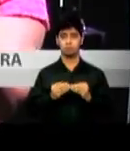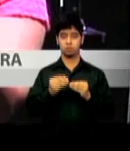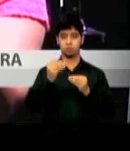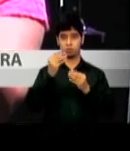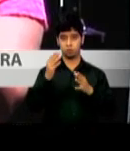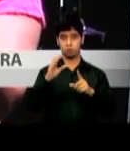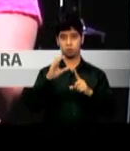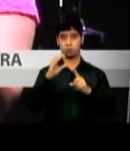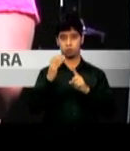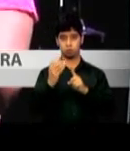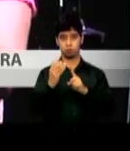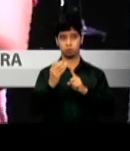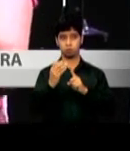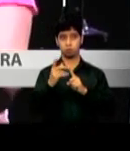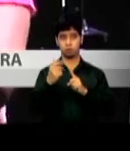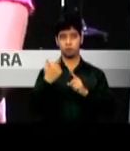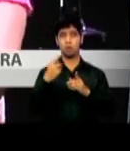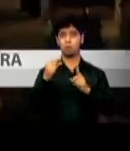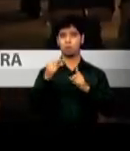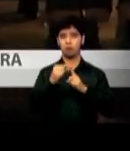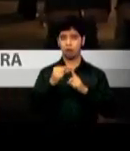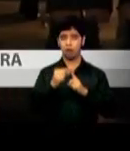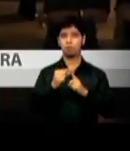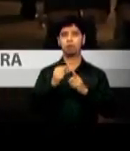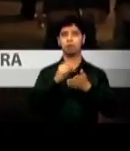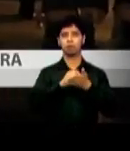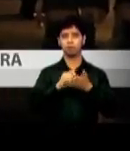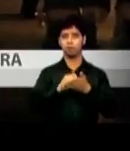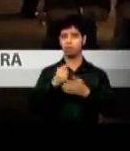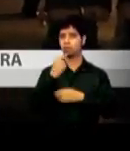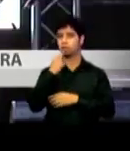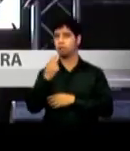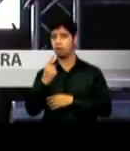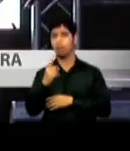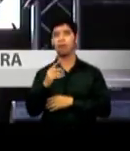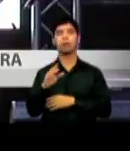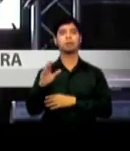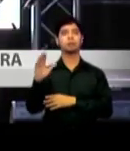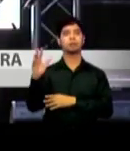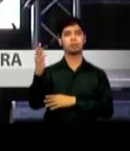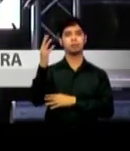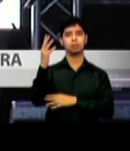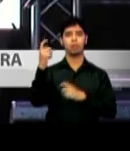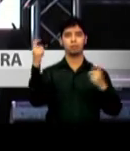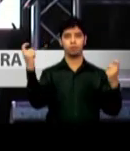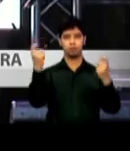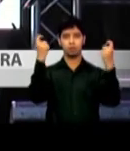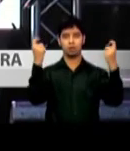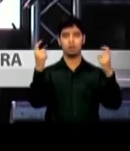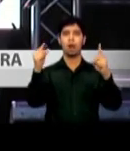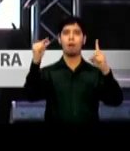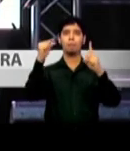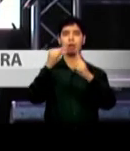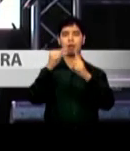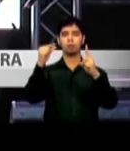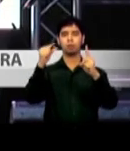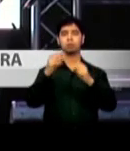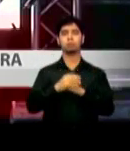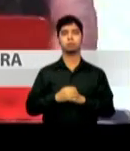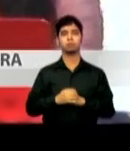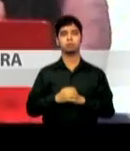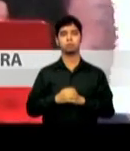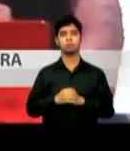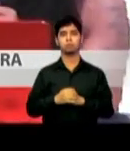palabras cantadas, declamadas y escritas, culminó la quinta edición del Festival de la Palabra, la actividad que se llevó a cabo en el Triángulo de las